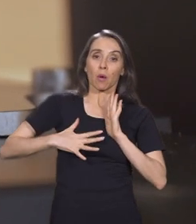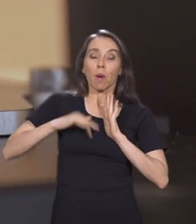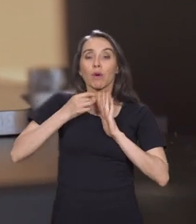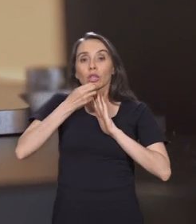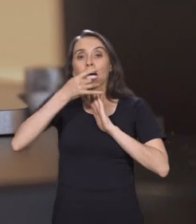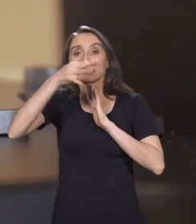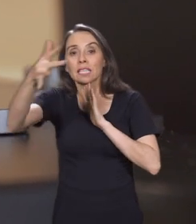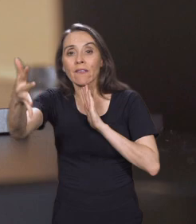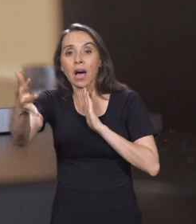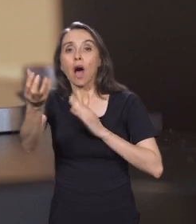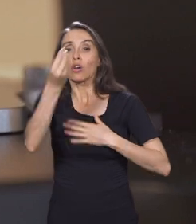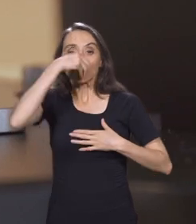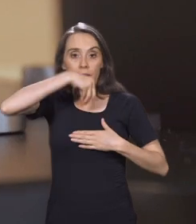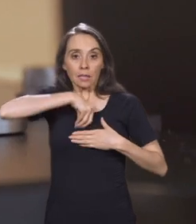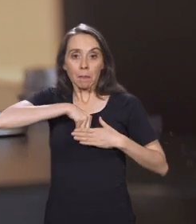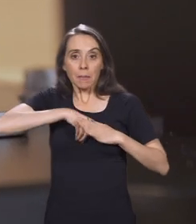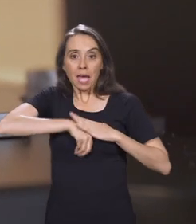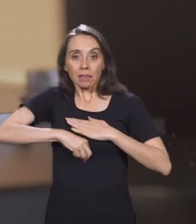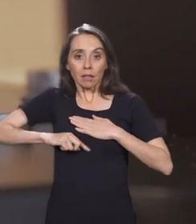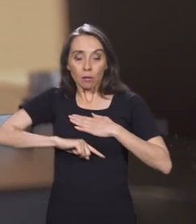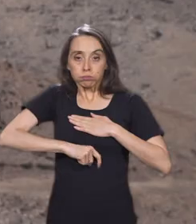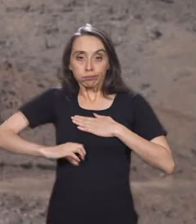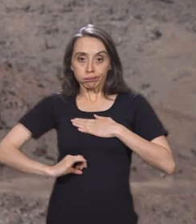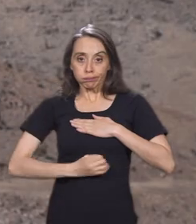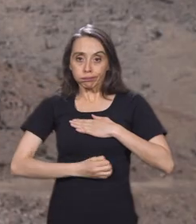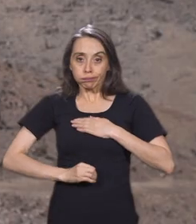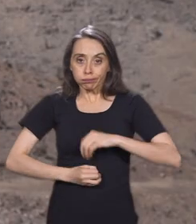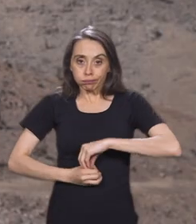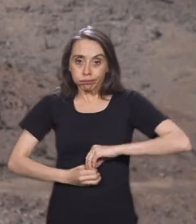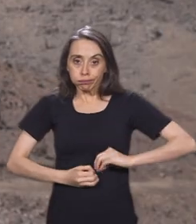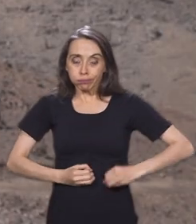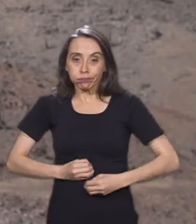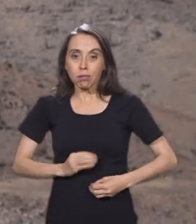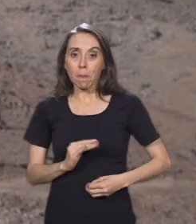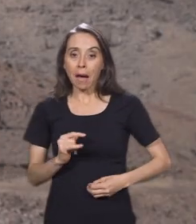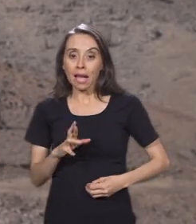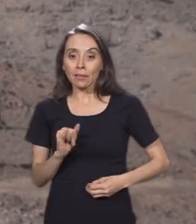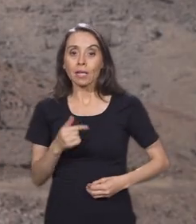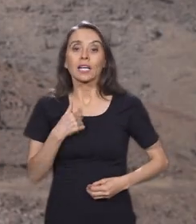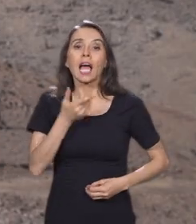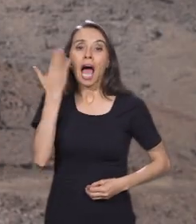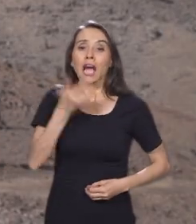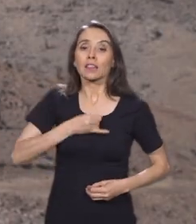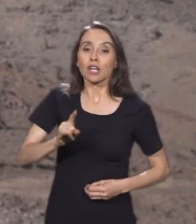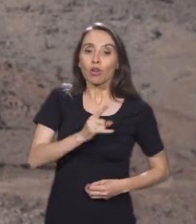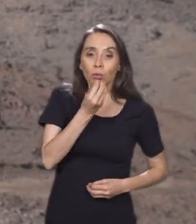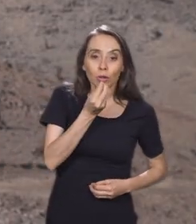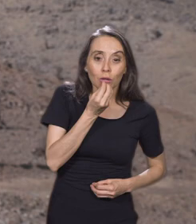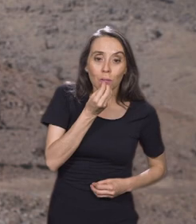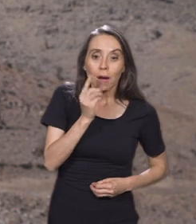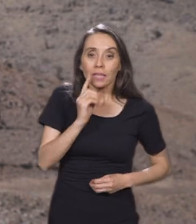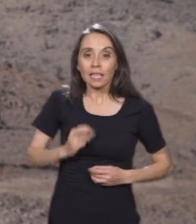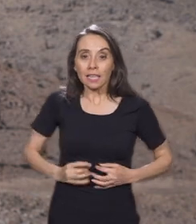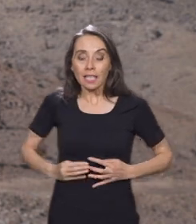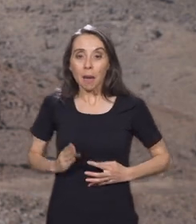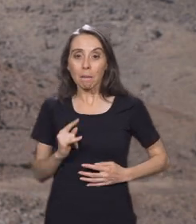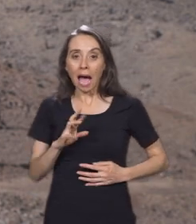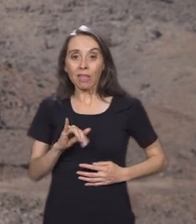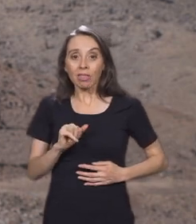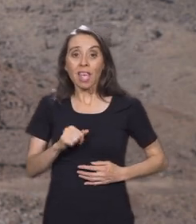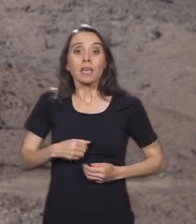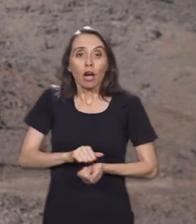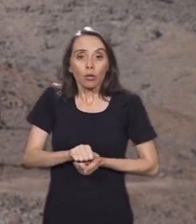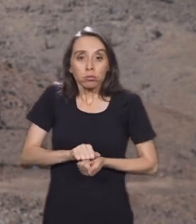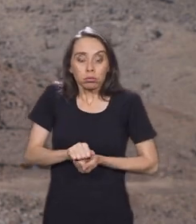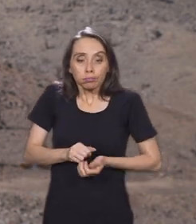van. Esas ingresan al intestino. Y si, por ejemplo, nosotros no nos gustaba comer algo y justo están las bacterias que ayudan